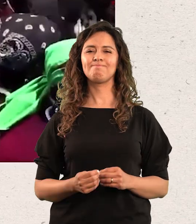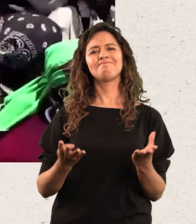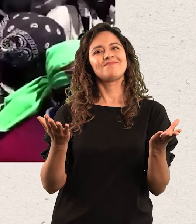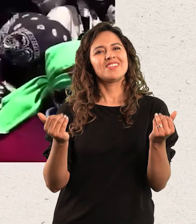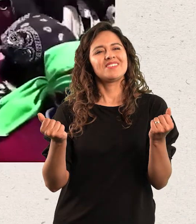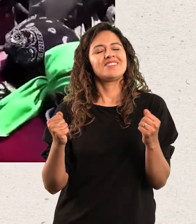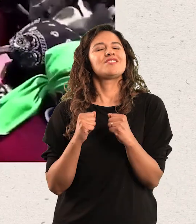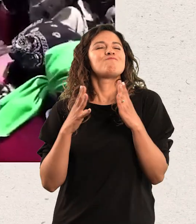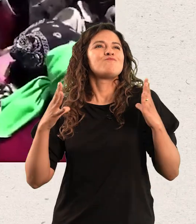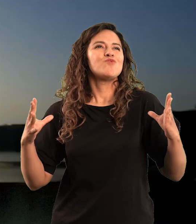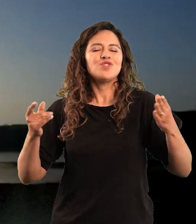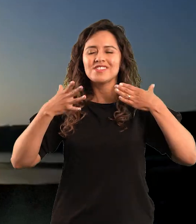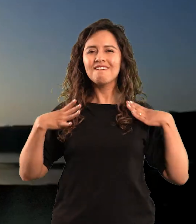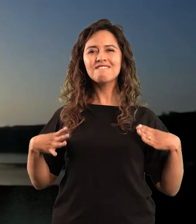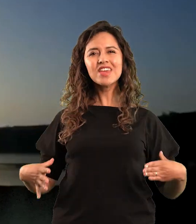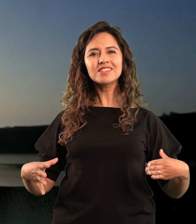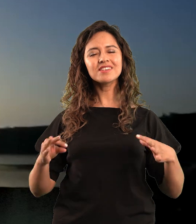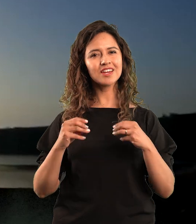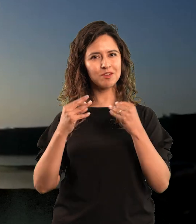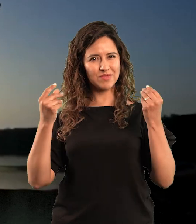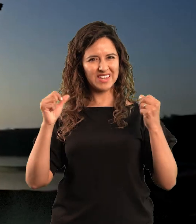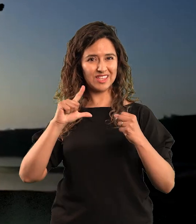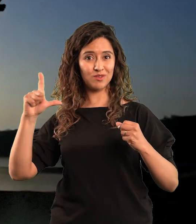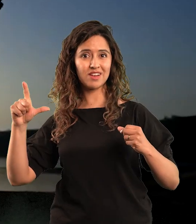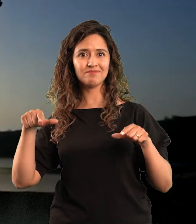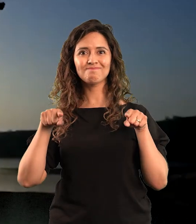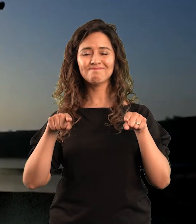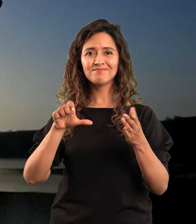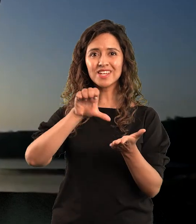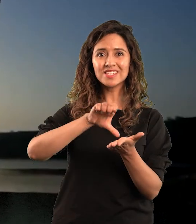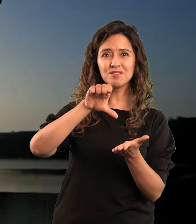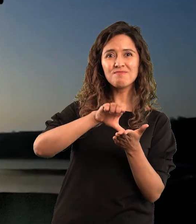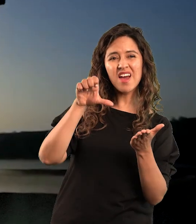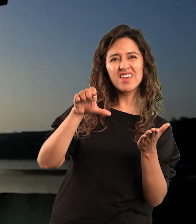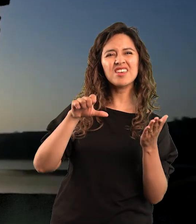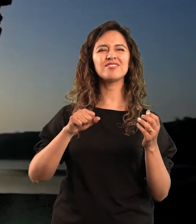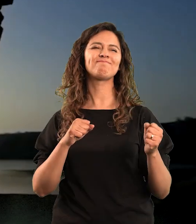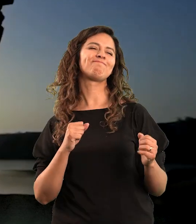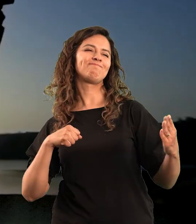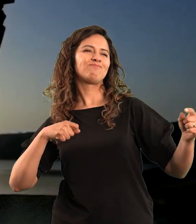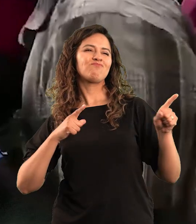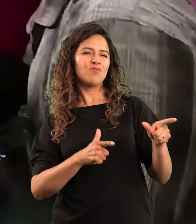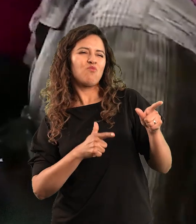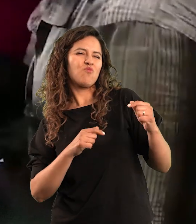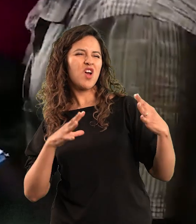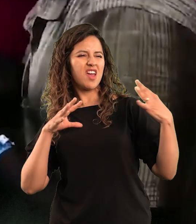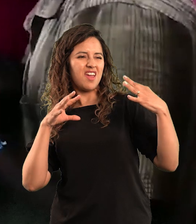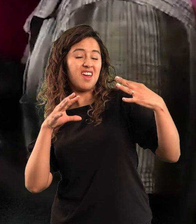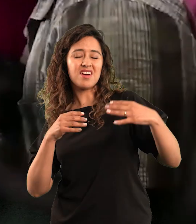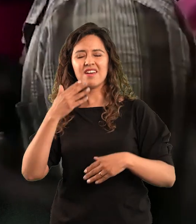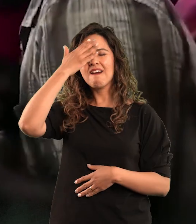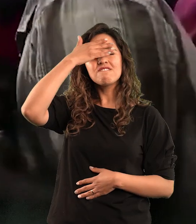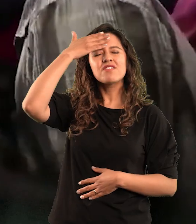necesidad es tanto físico como espiritual. En este país pasamos por situaciones de guerra y enfermedades, como la malaria